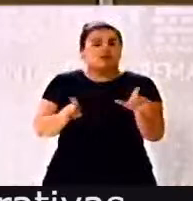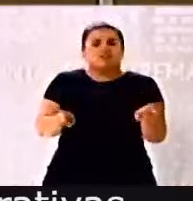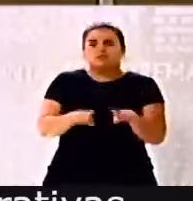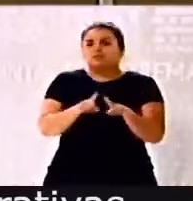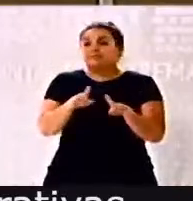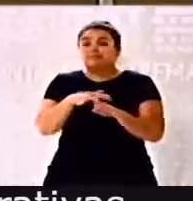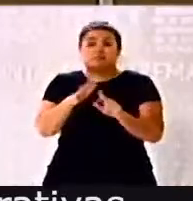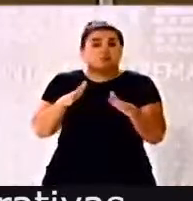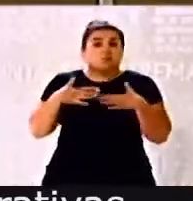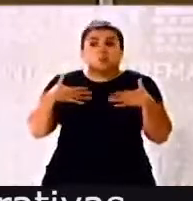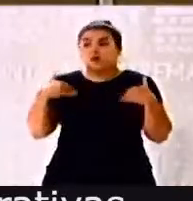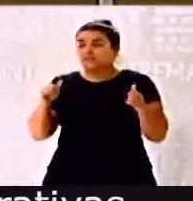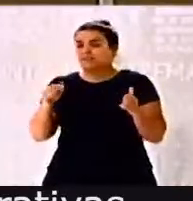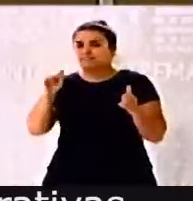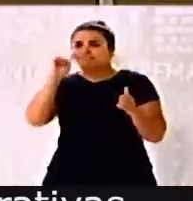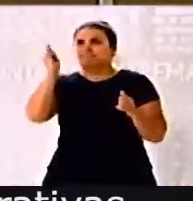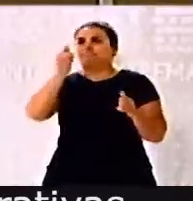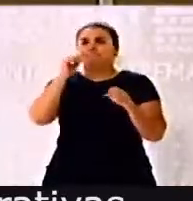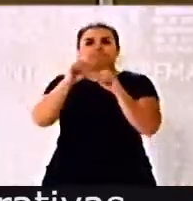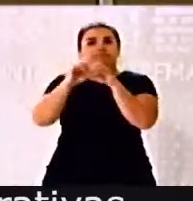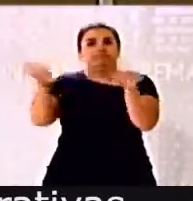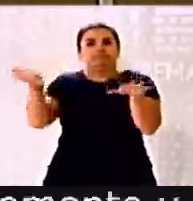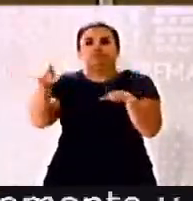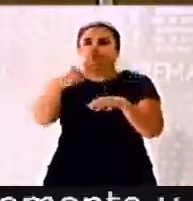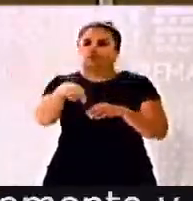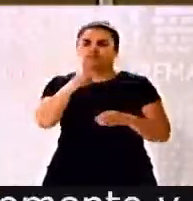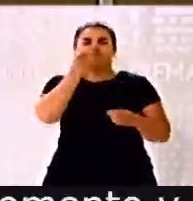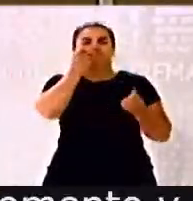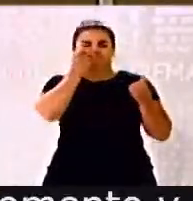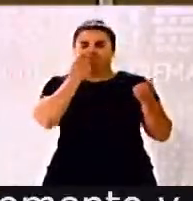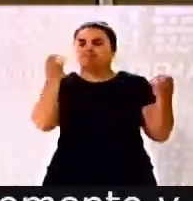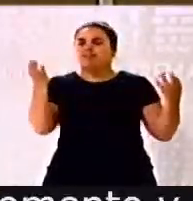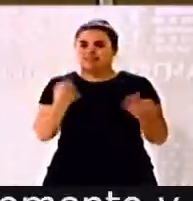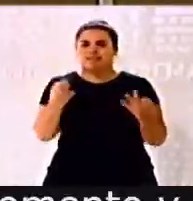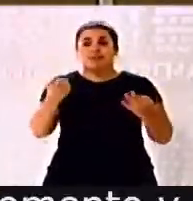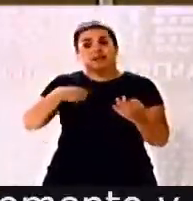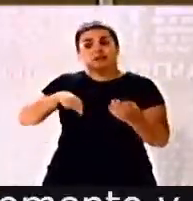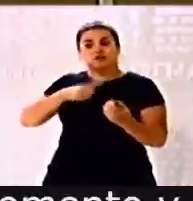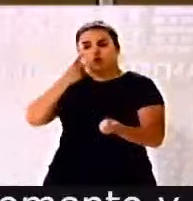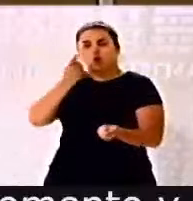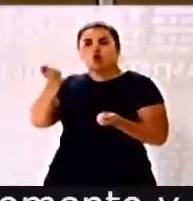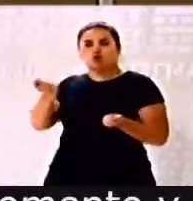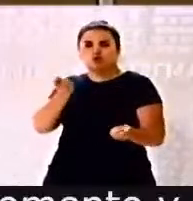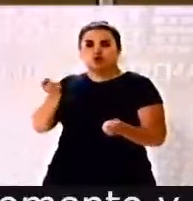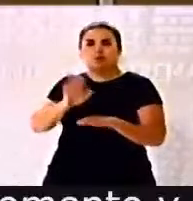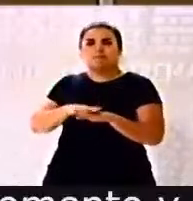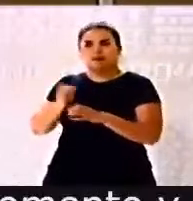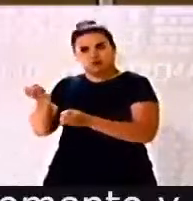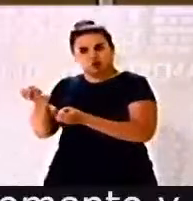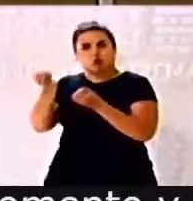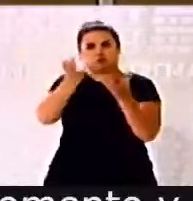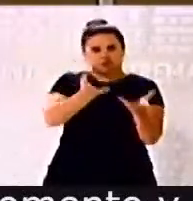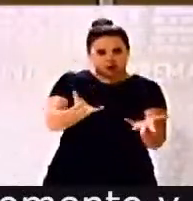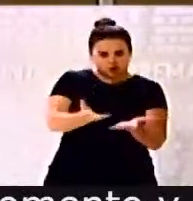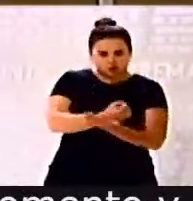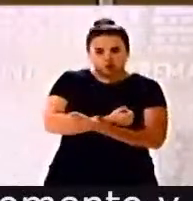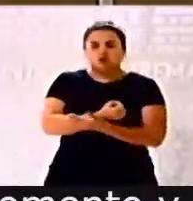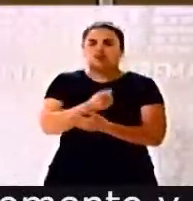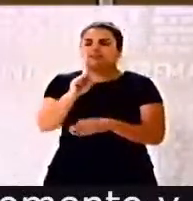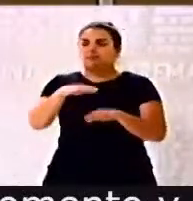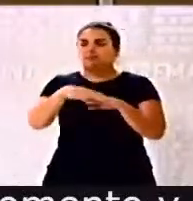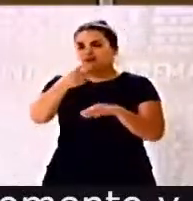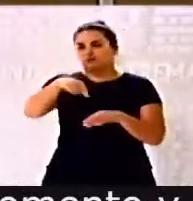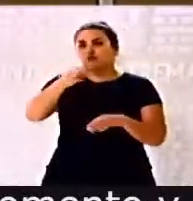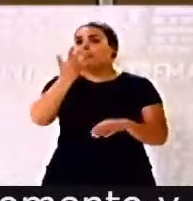cuanto se detecte un brote, tengan ustedes en cuenta que nosotros vamos a estar para dar cuenta de ellos y para que